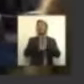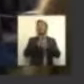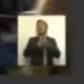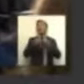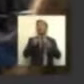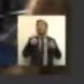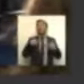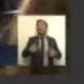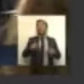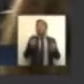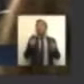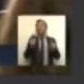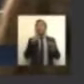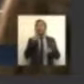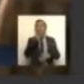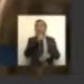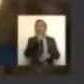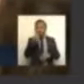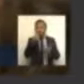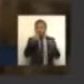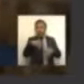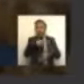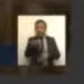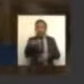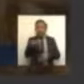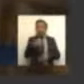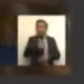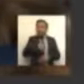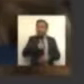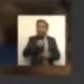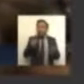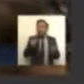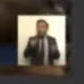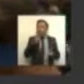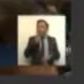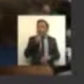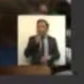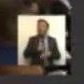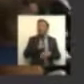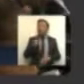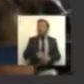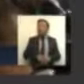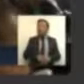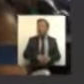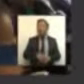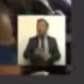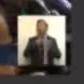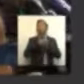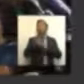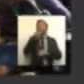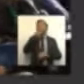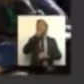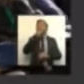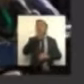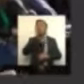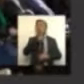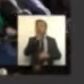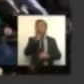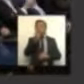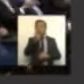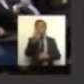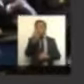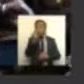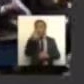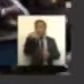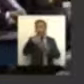metálicas, demandando un parlamento abierto para ser escuchados, y el resultado, bueno, es